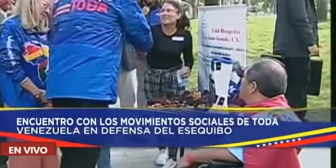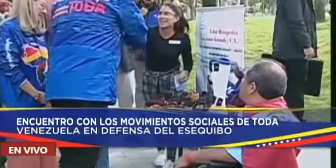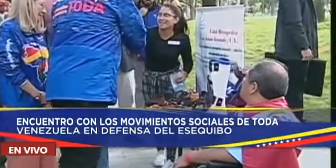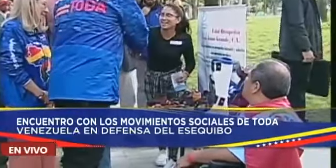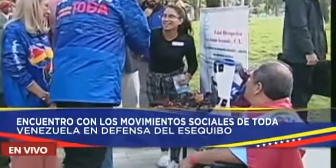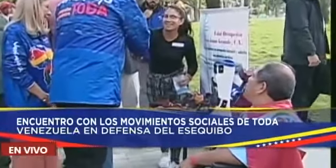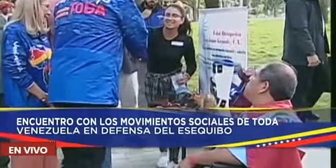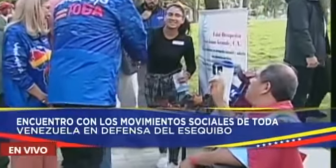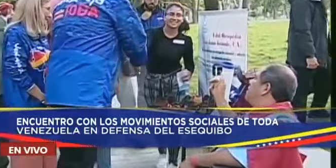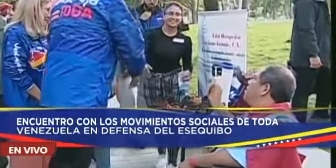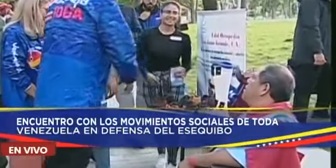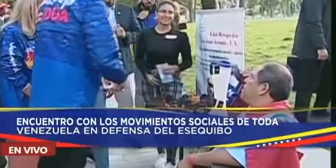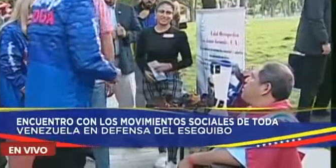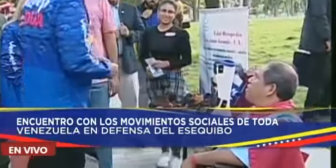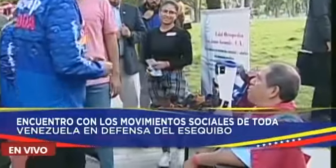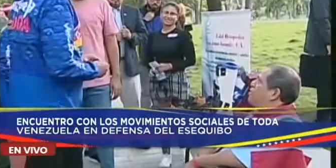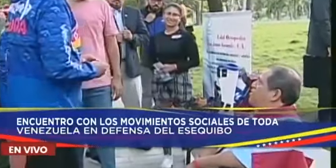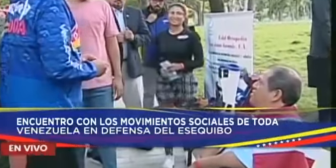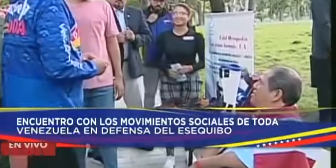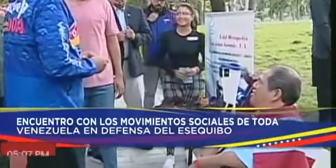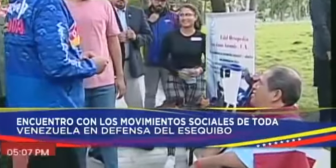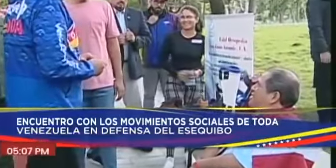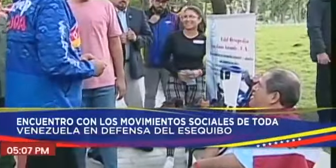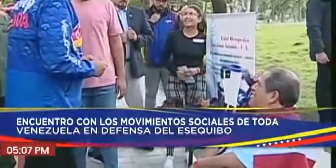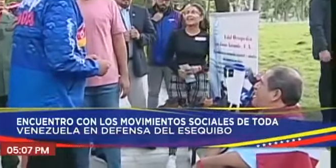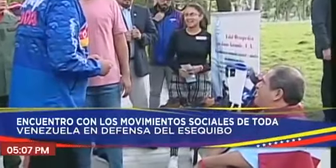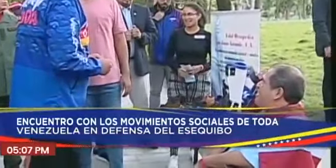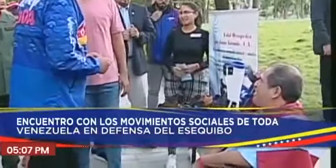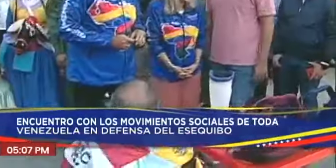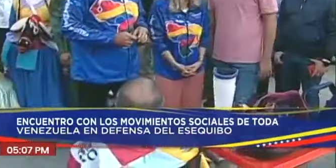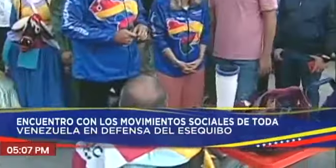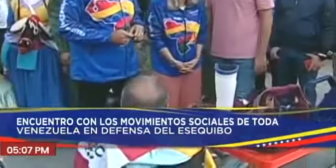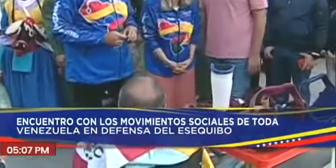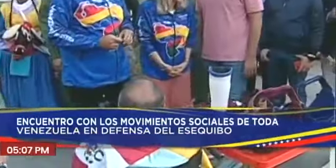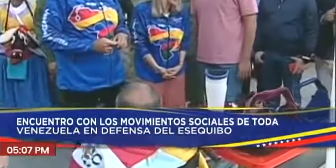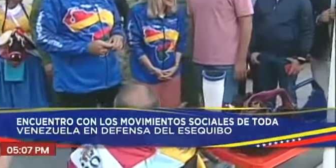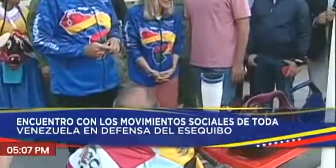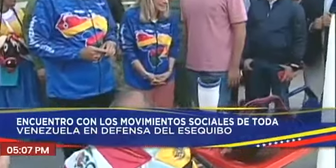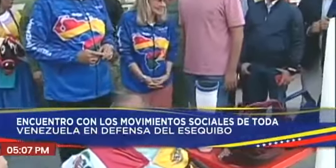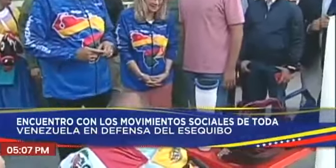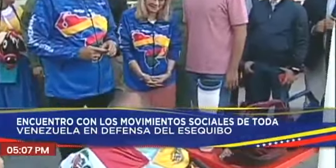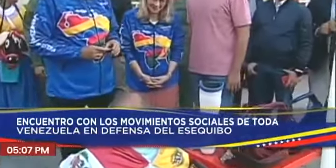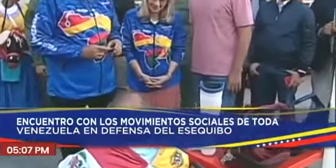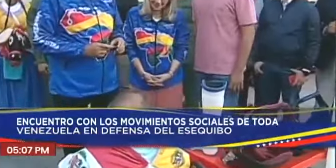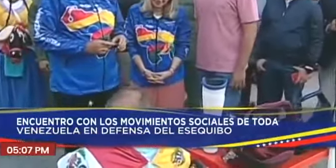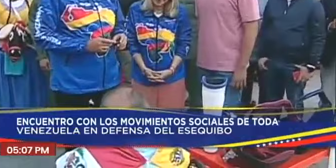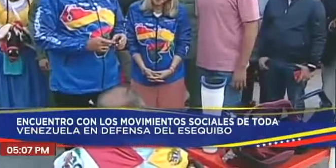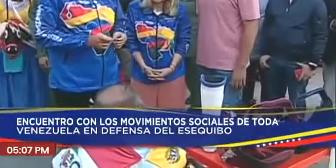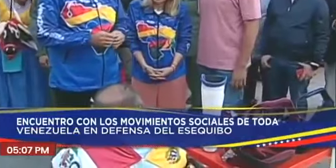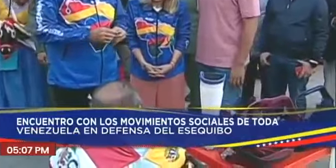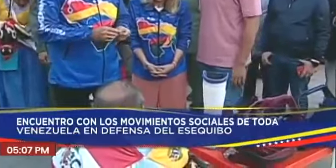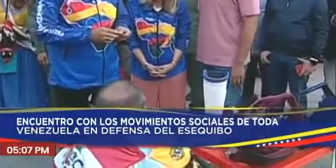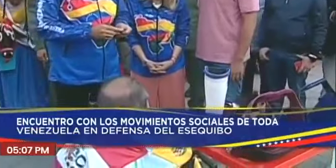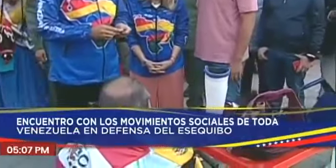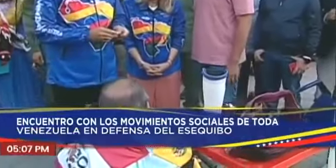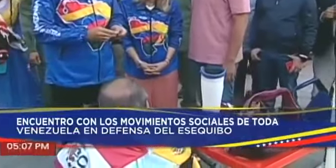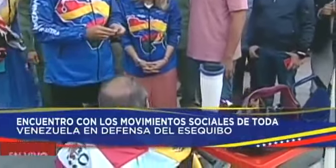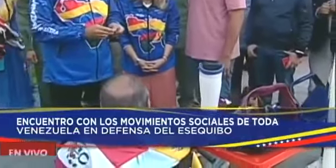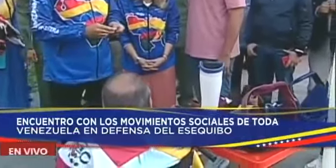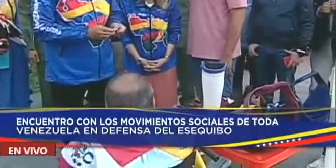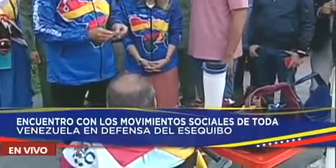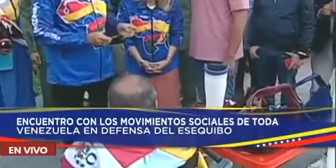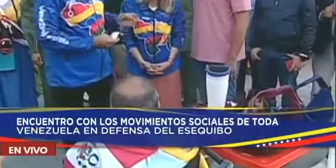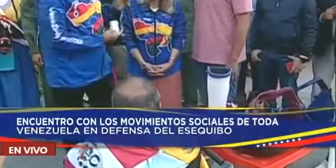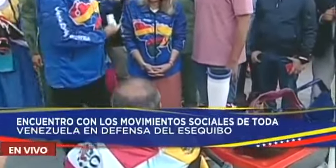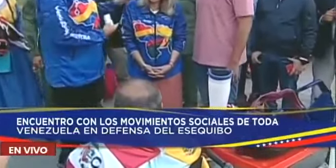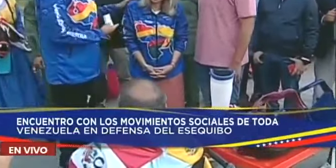importantes preguntas por el sí. Durante el proceso de adhesión de los movimientos sociales ante el Consejo Nacional Electoral